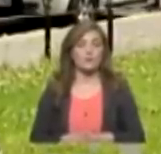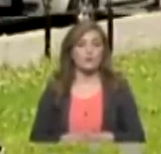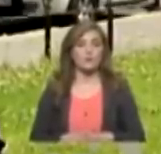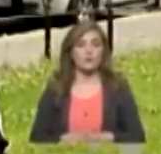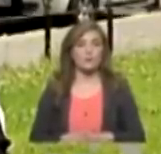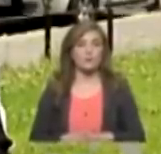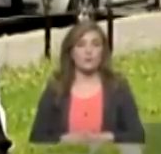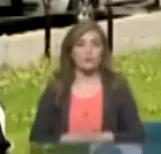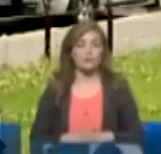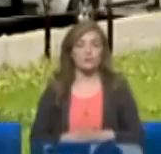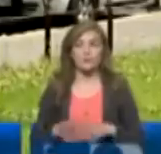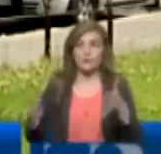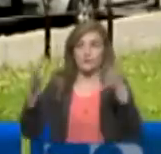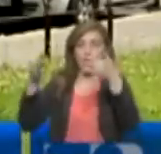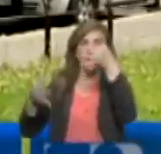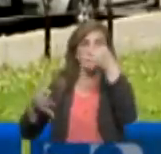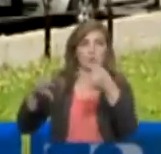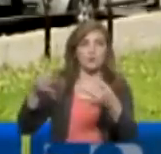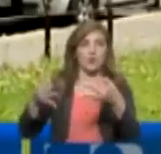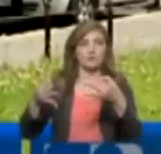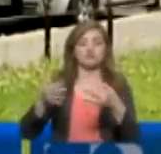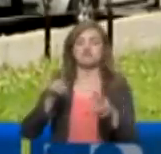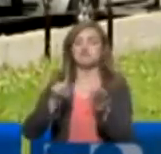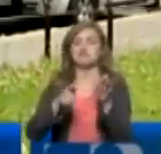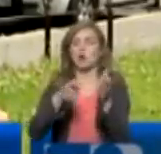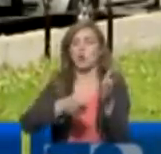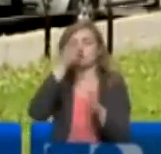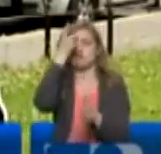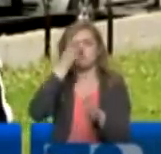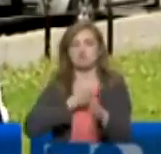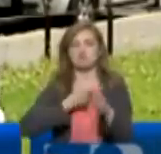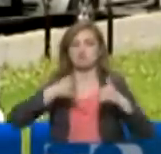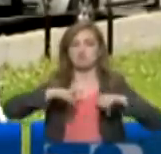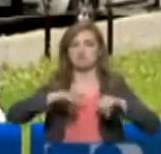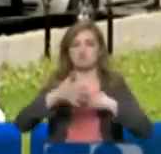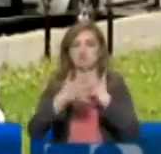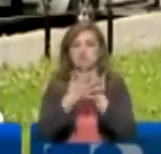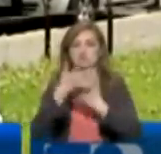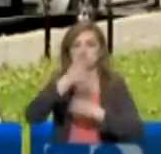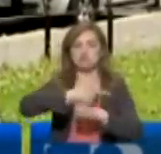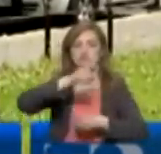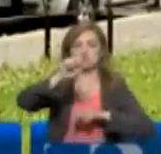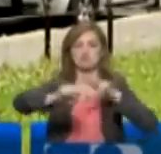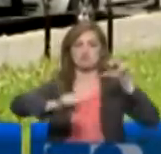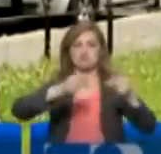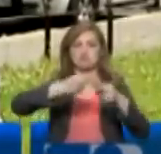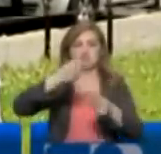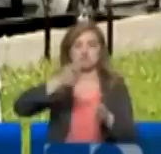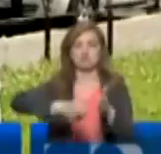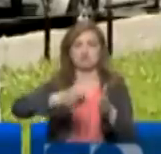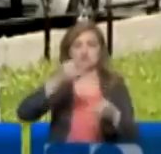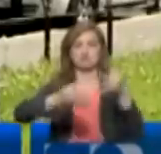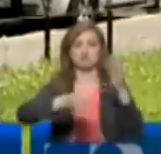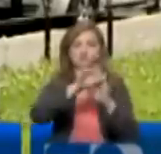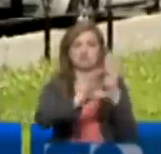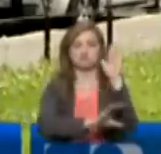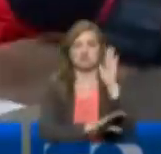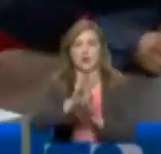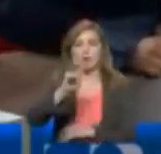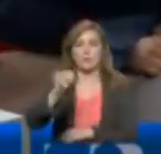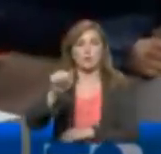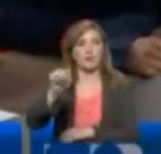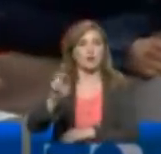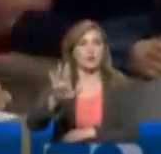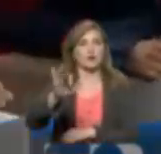un tribunal de la corte provincial de pichincha decidirá si ratifica o no la prisión preventiva en contra de la ex jueza de la corte constitucional pamela martínez